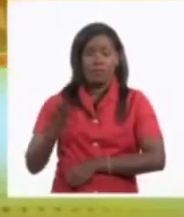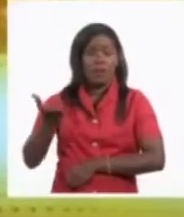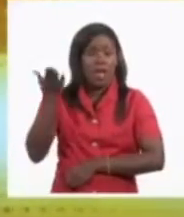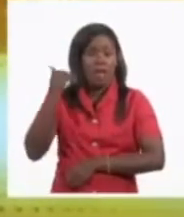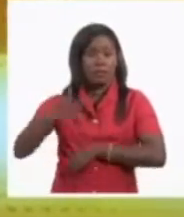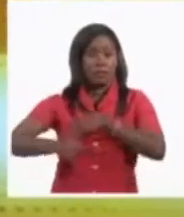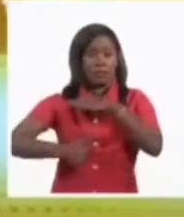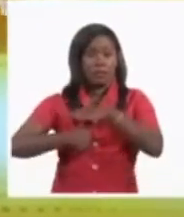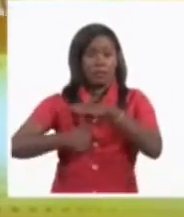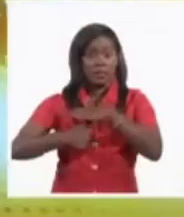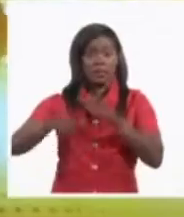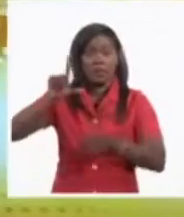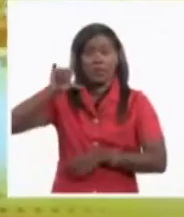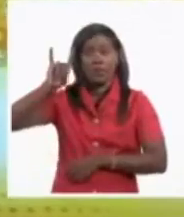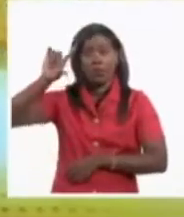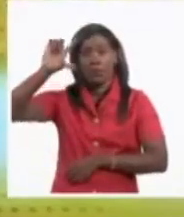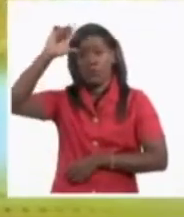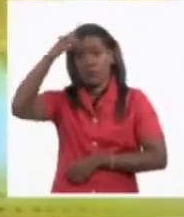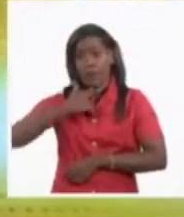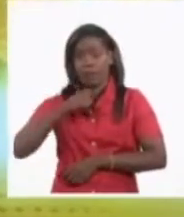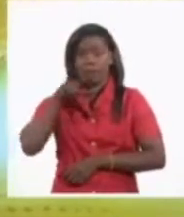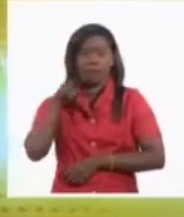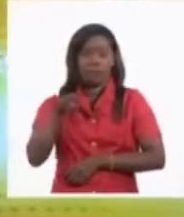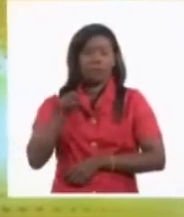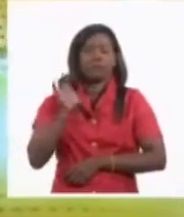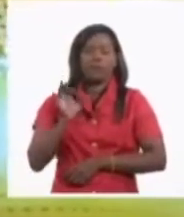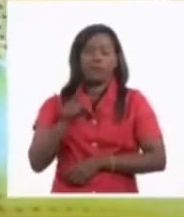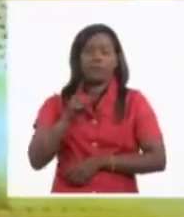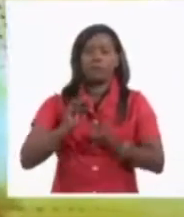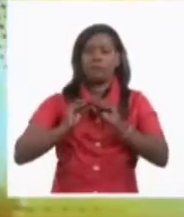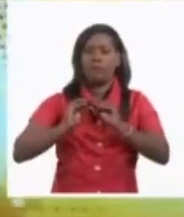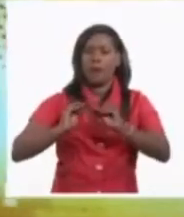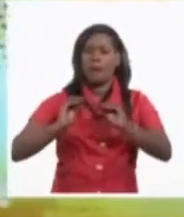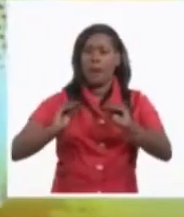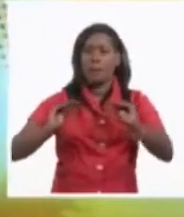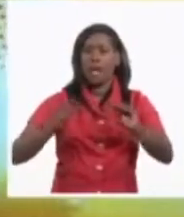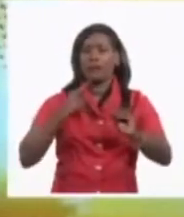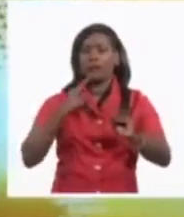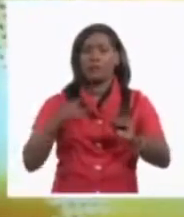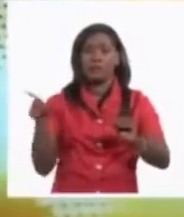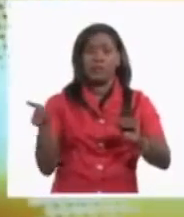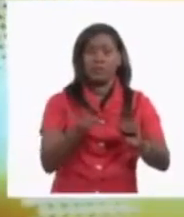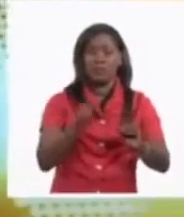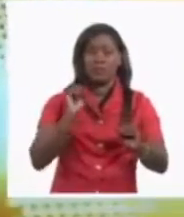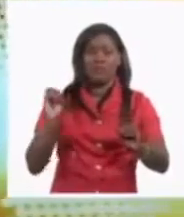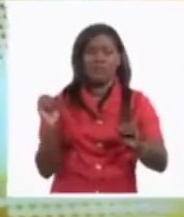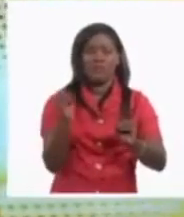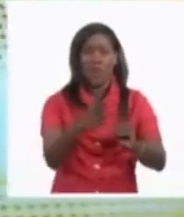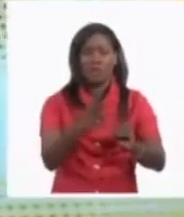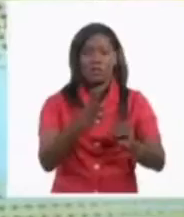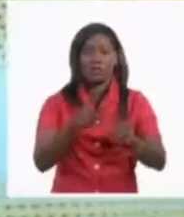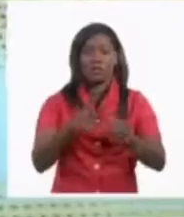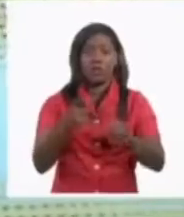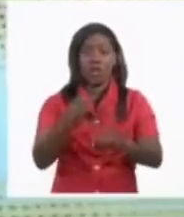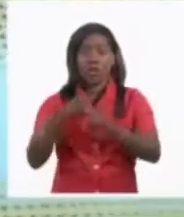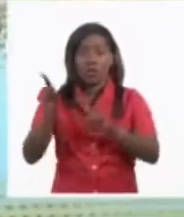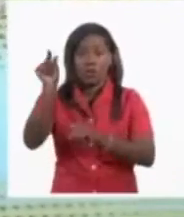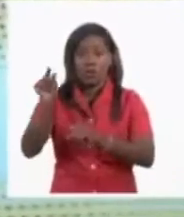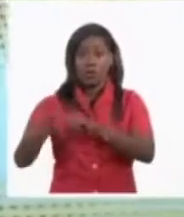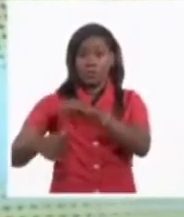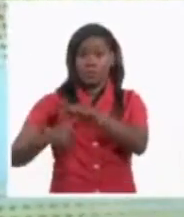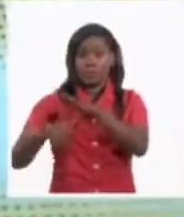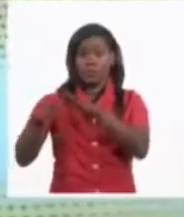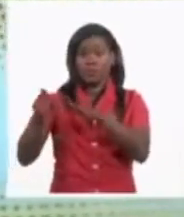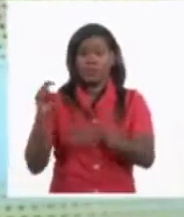Luiz Inácio Lula da Silva refutó cada una de las mentiras emitidas por el mandatario Jair Bolsonaro. Lo